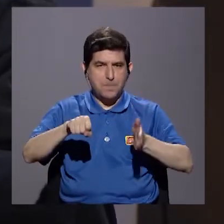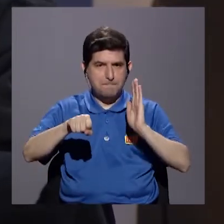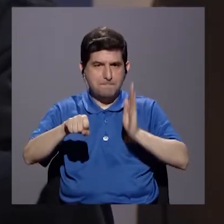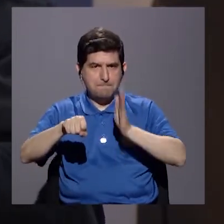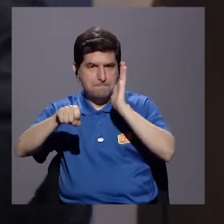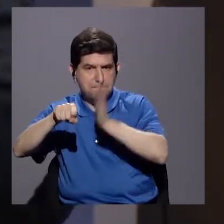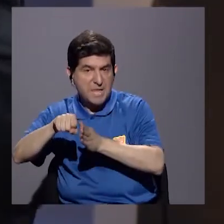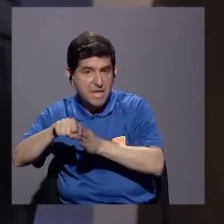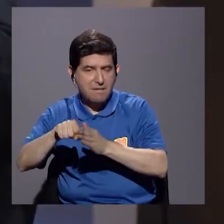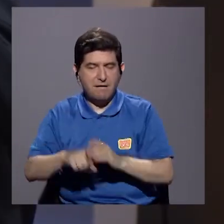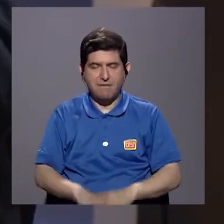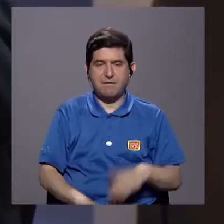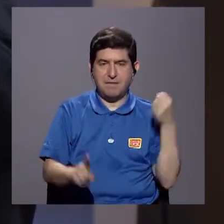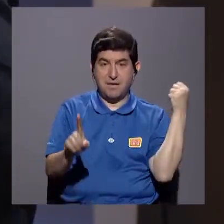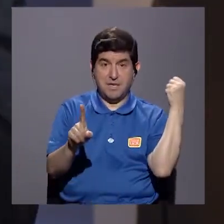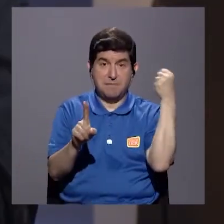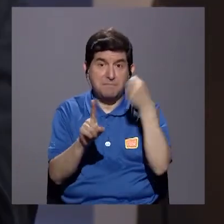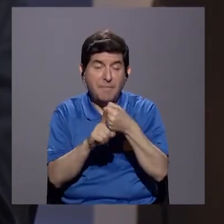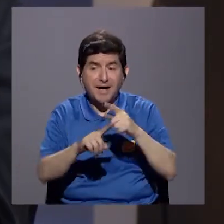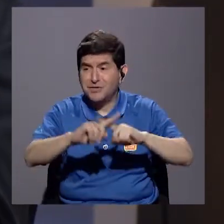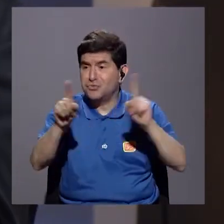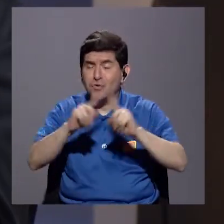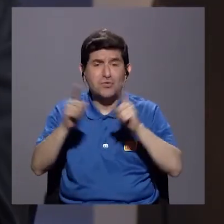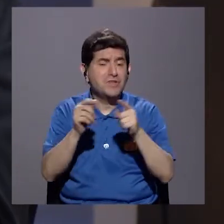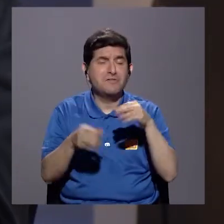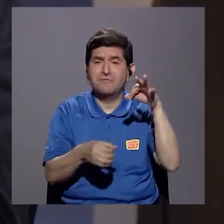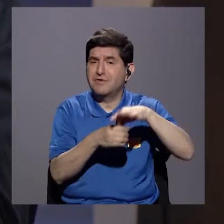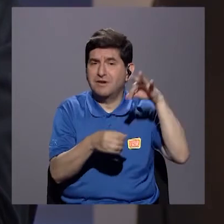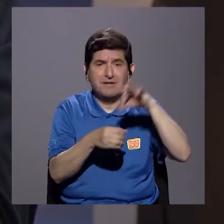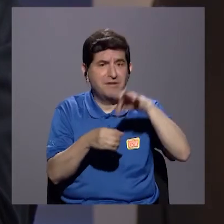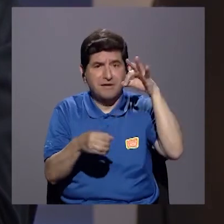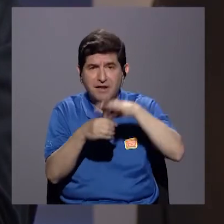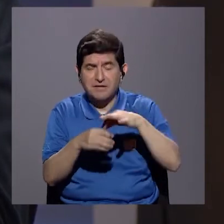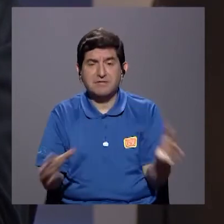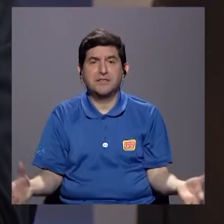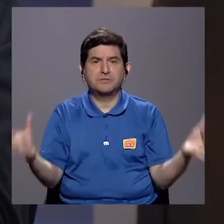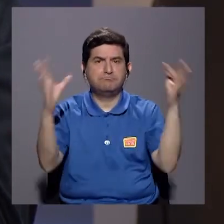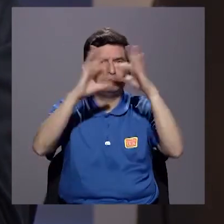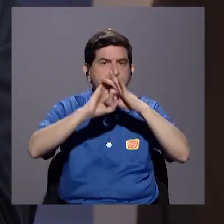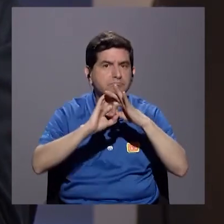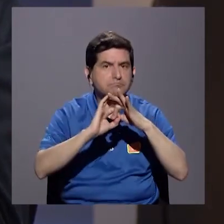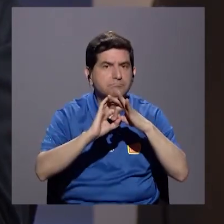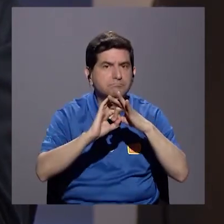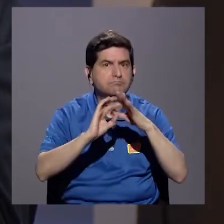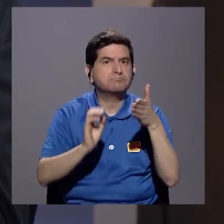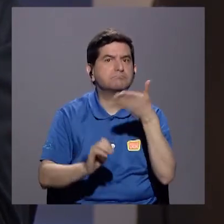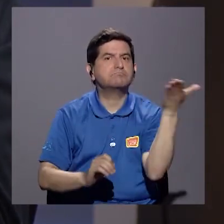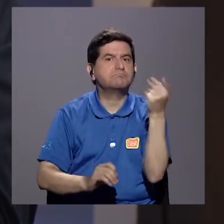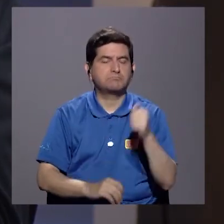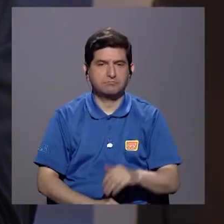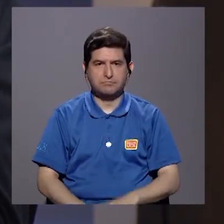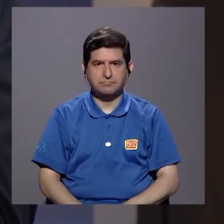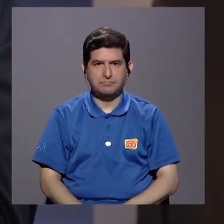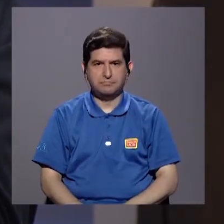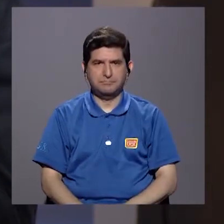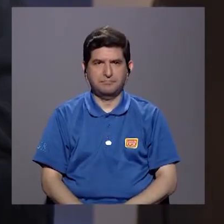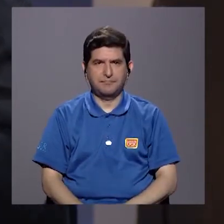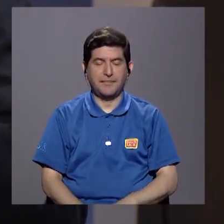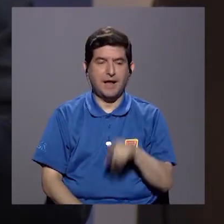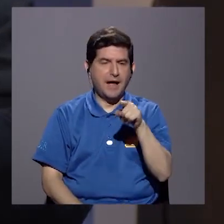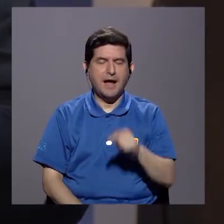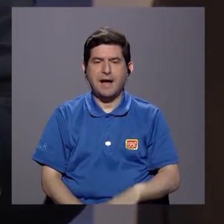impacto de la piña, el impacto de diferentes cultivos en cuanto a